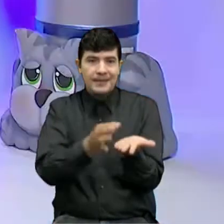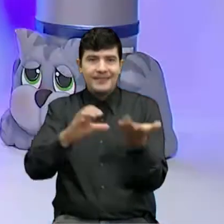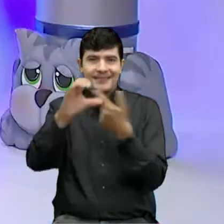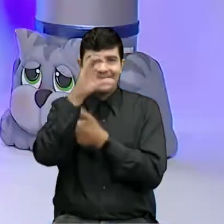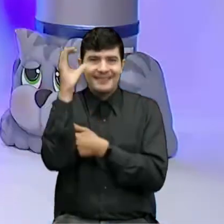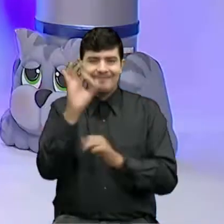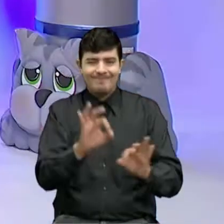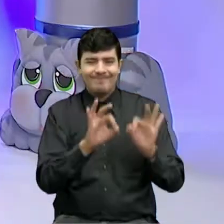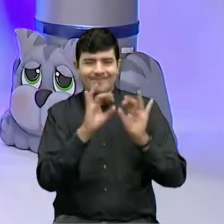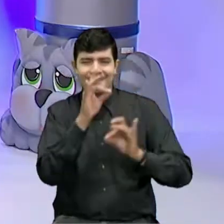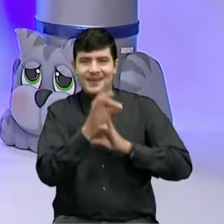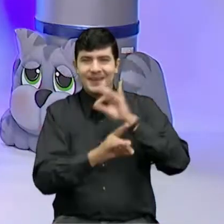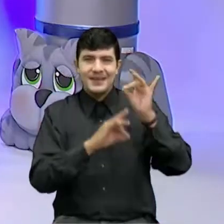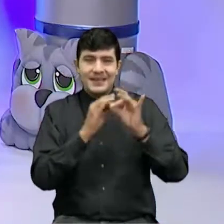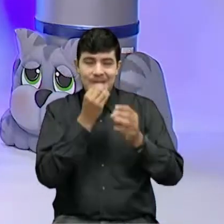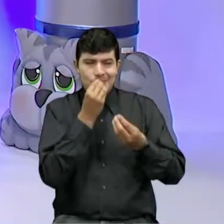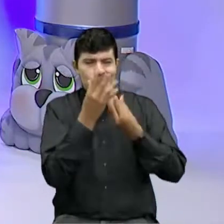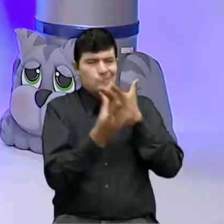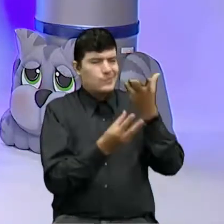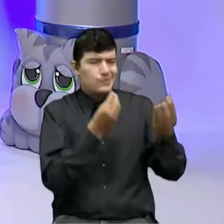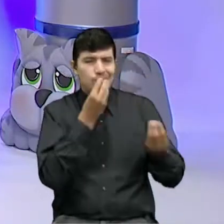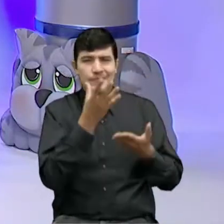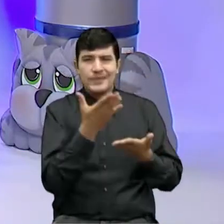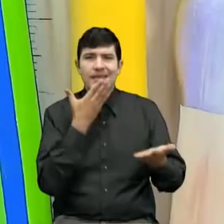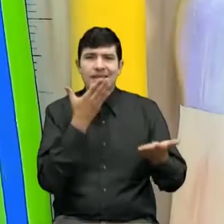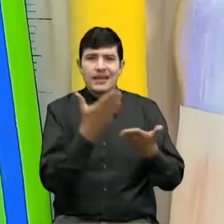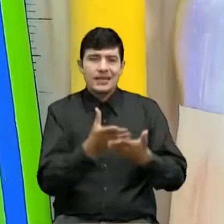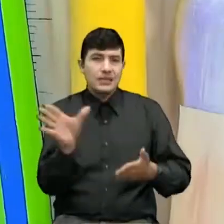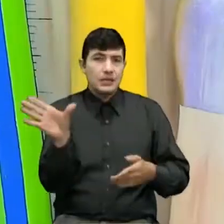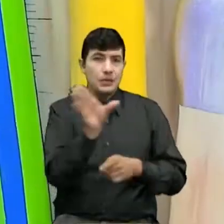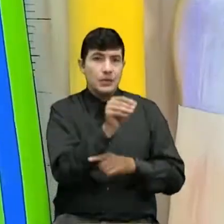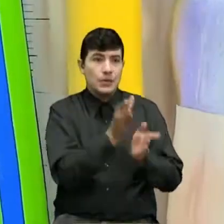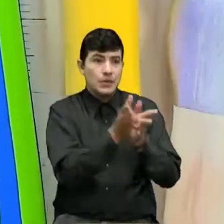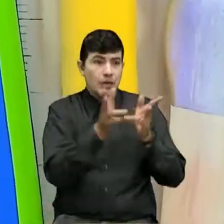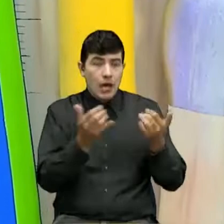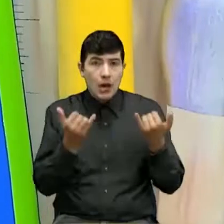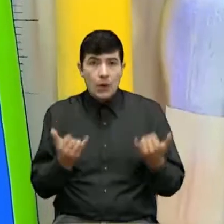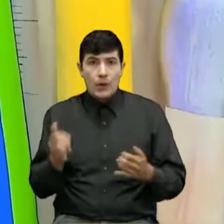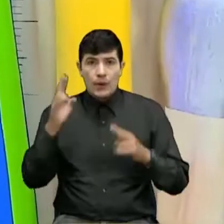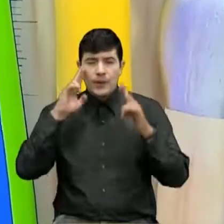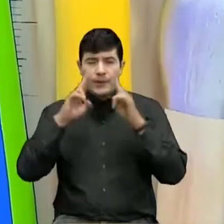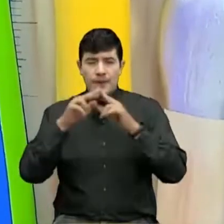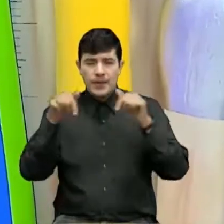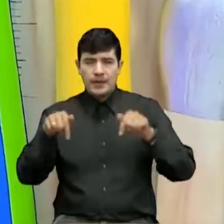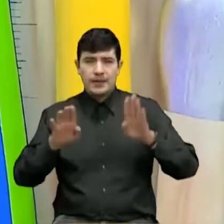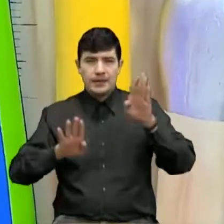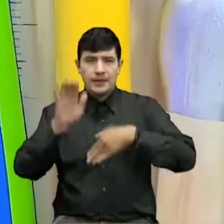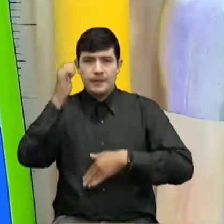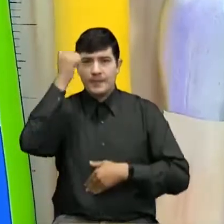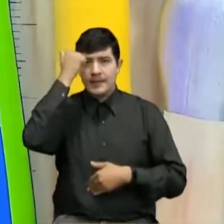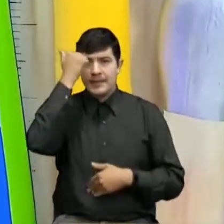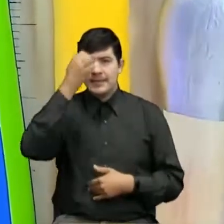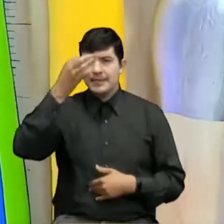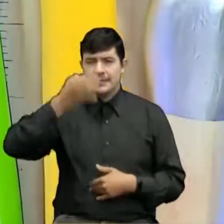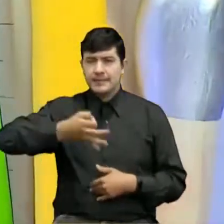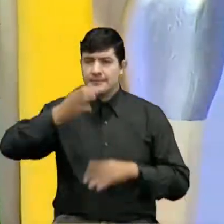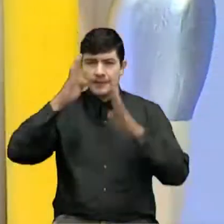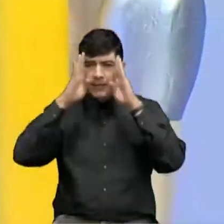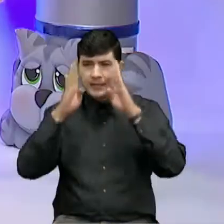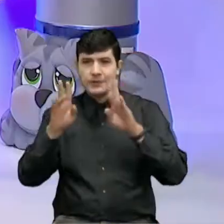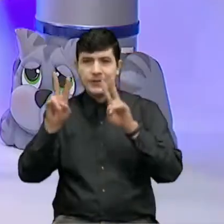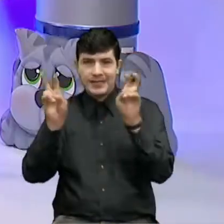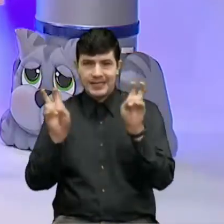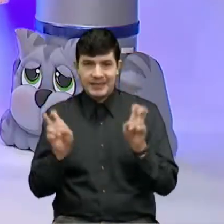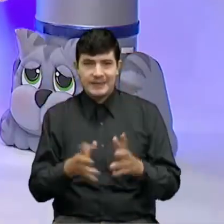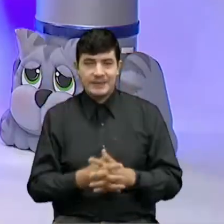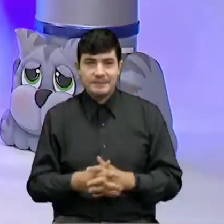Colombia. Excelente, un beso para todos estos niños que hoy se conectan con nosotros y que están tan pendientes. Pero,